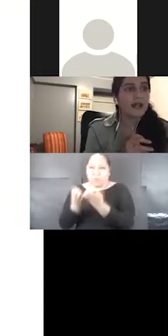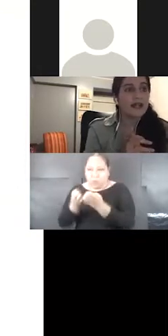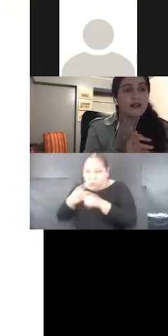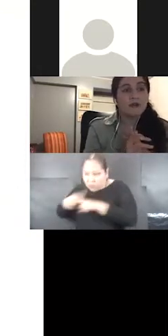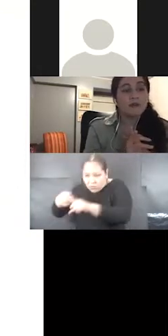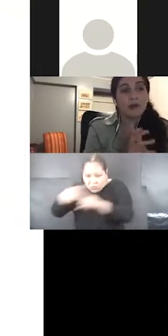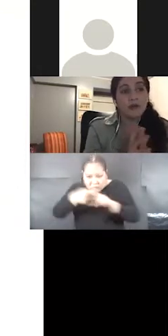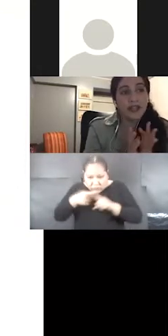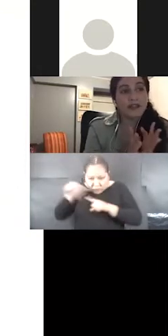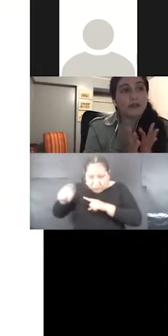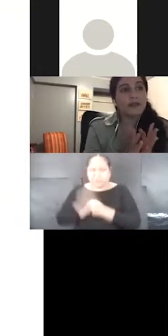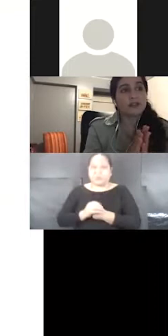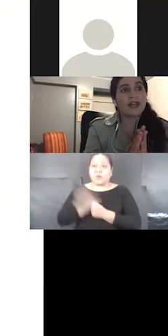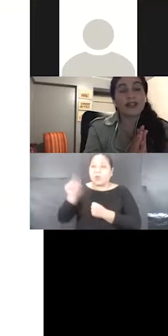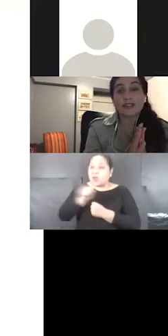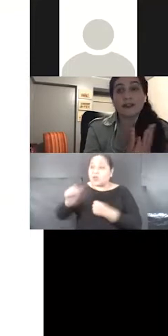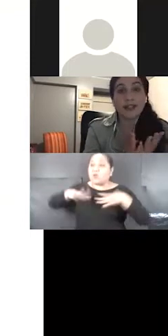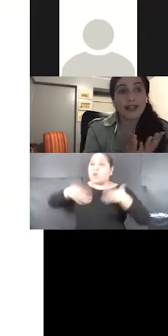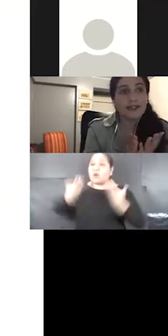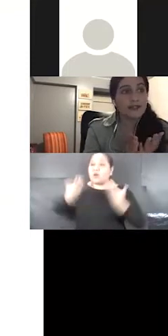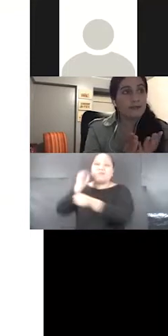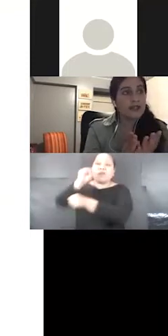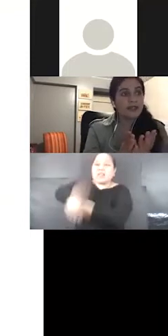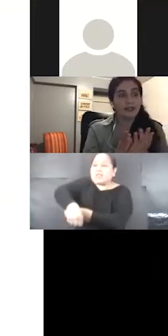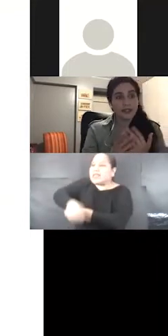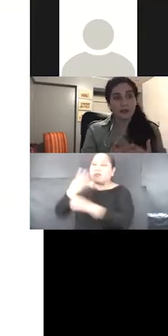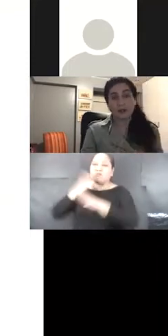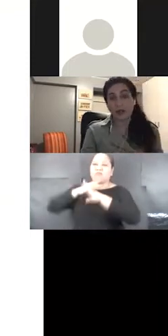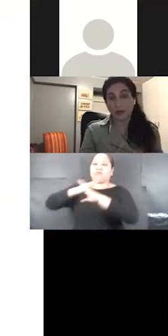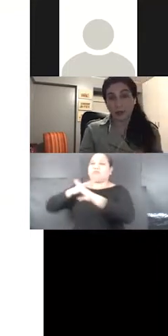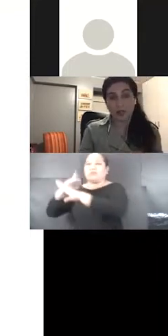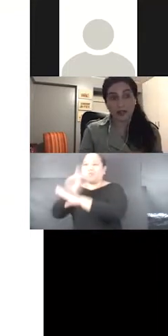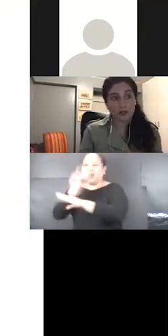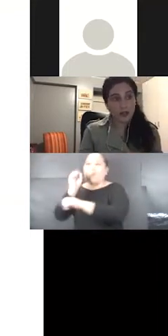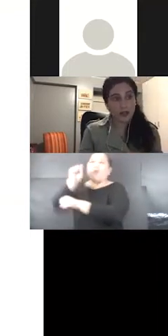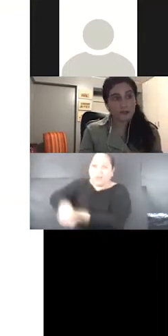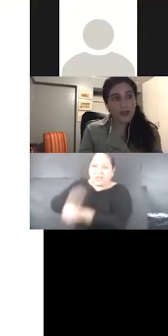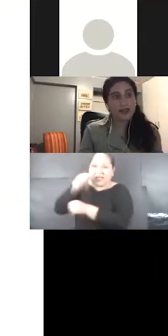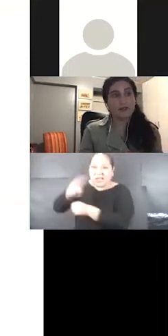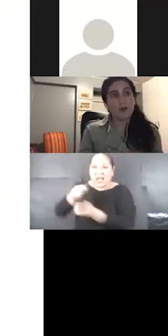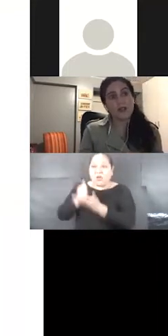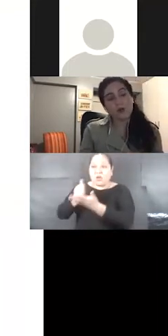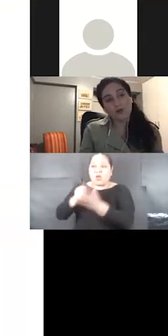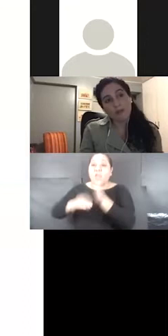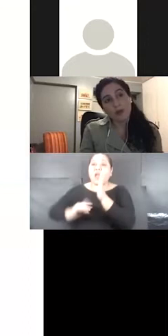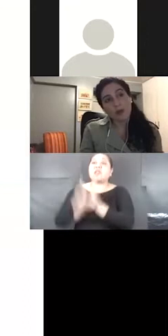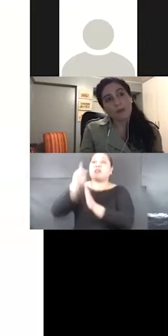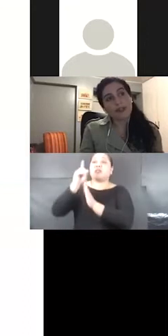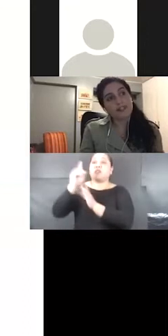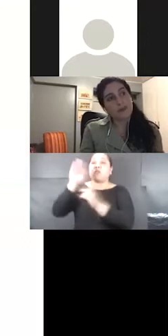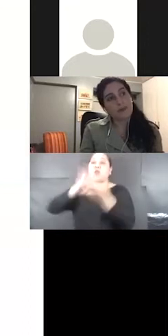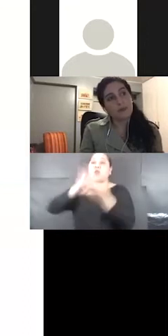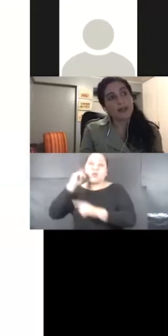el cual podían romper toda clase de barreras que impiden el desarrollo de la comunidad sorda, de modo que sus miembros